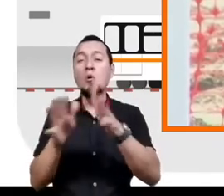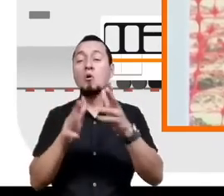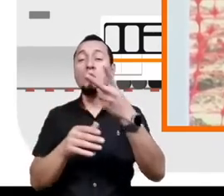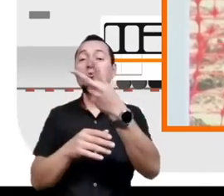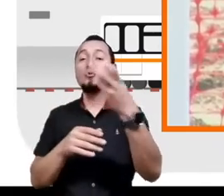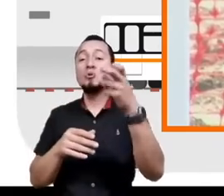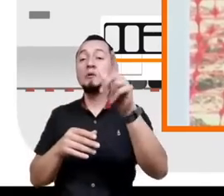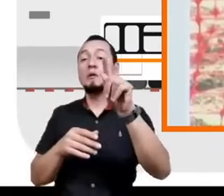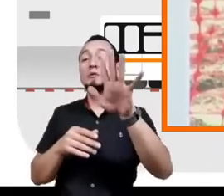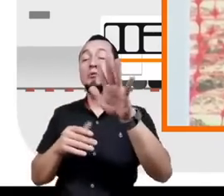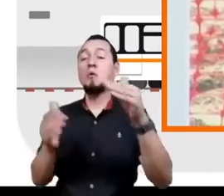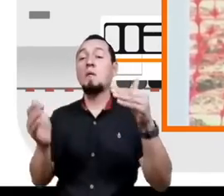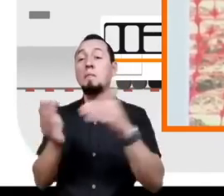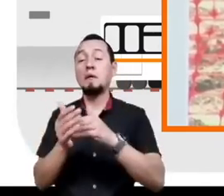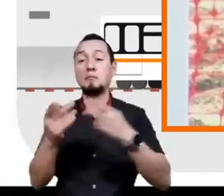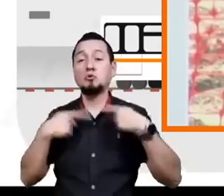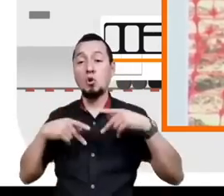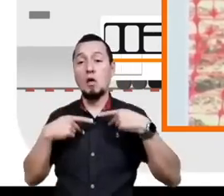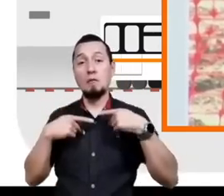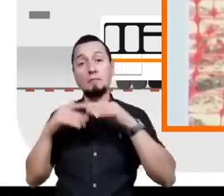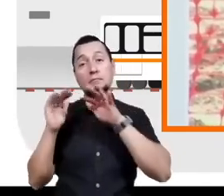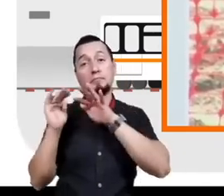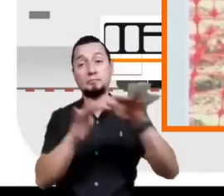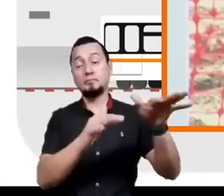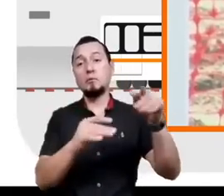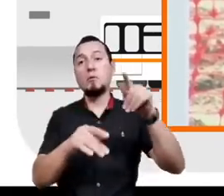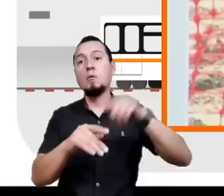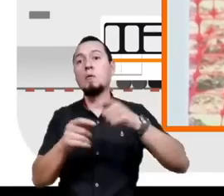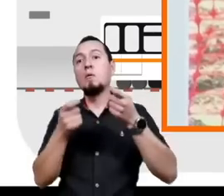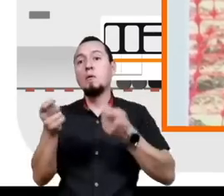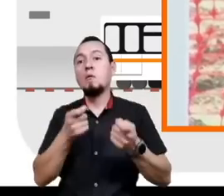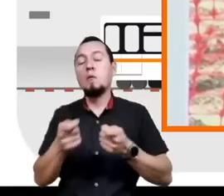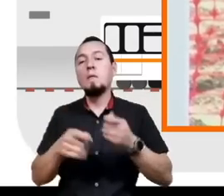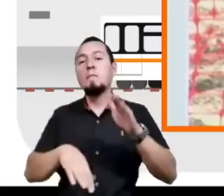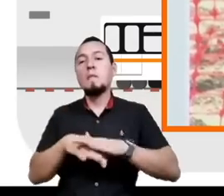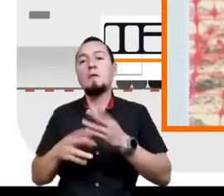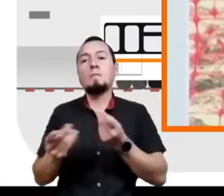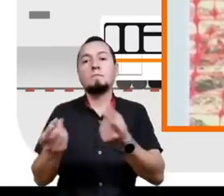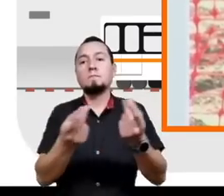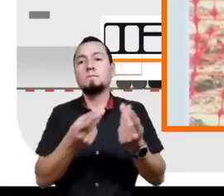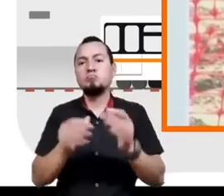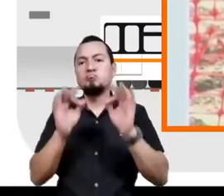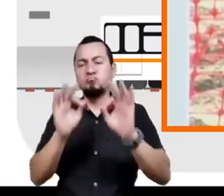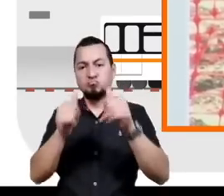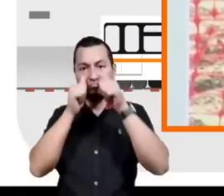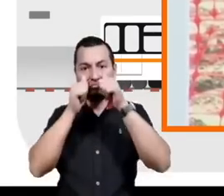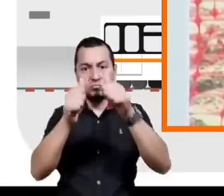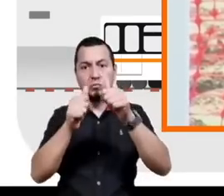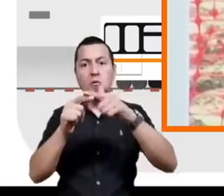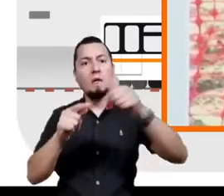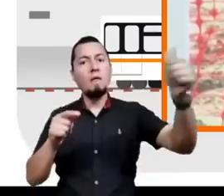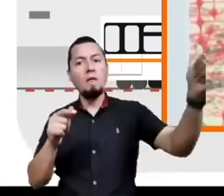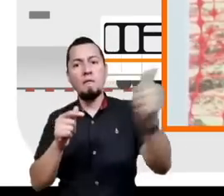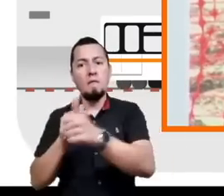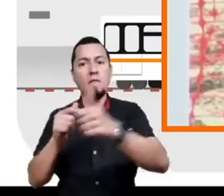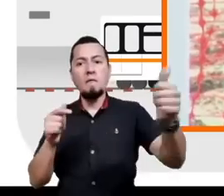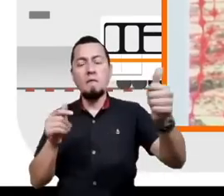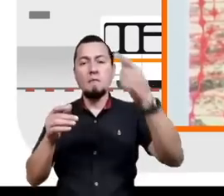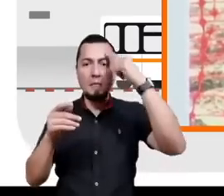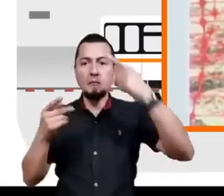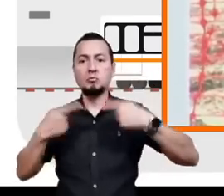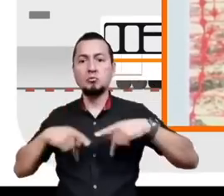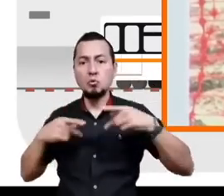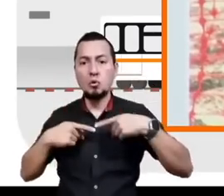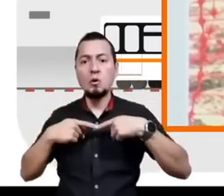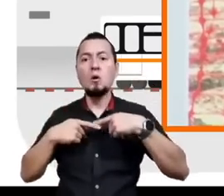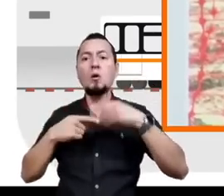mil habitantes. Será una alternativa de amplia cobertura que facilite los desplazamientos de las personas con muchas y muy